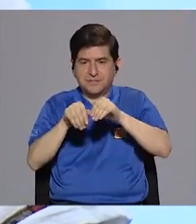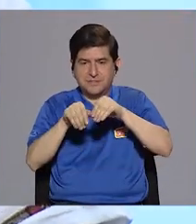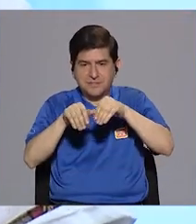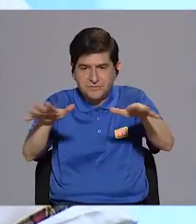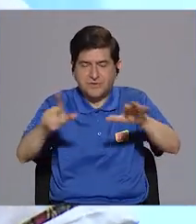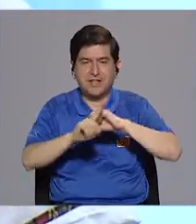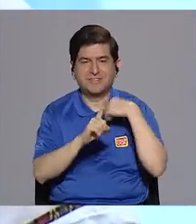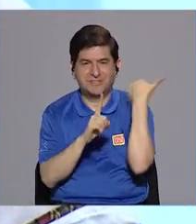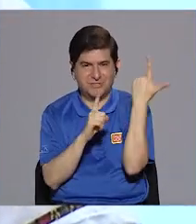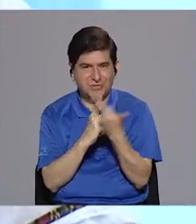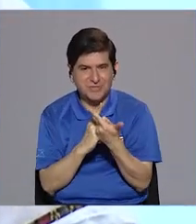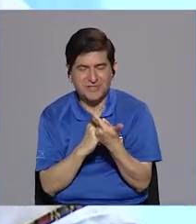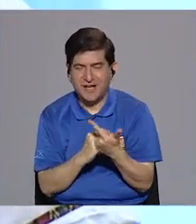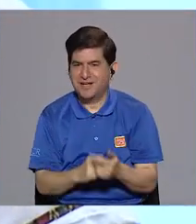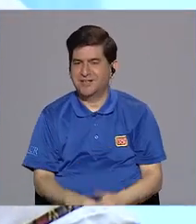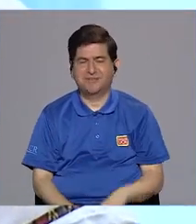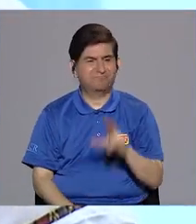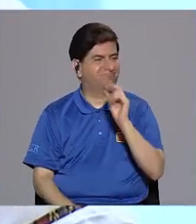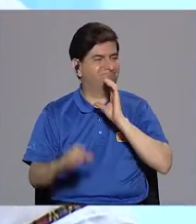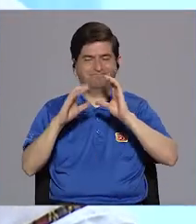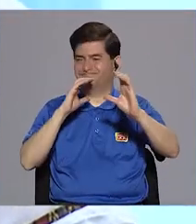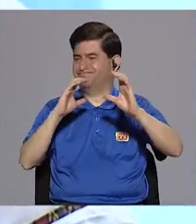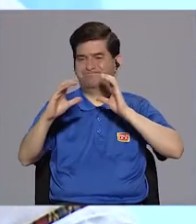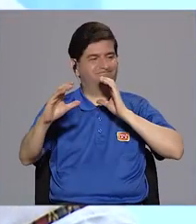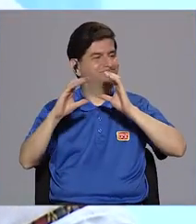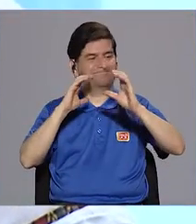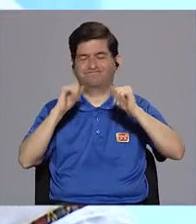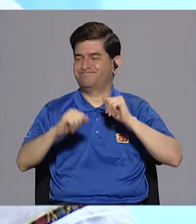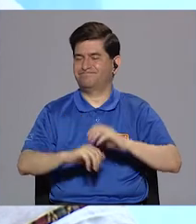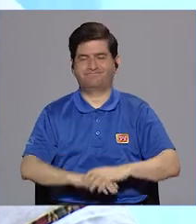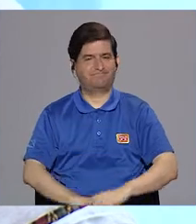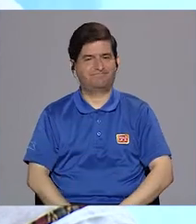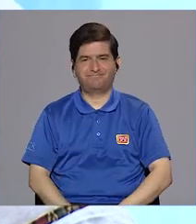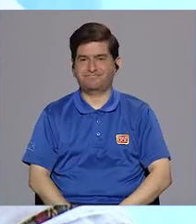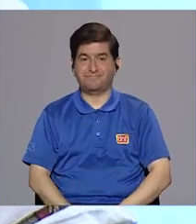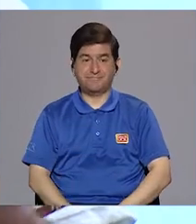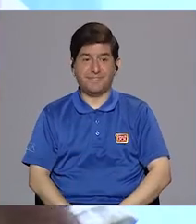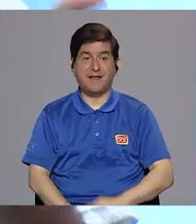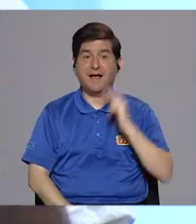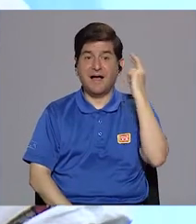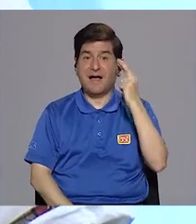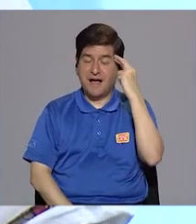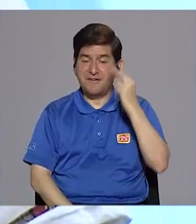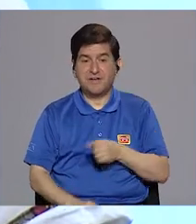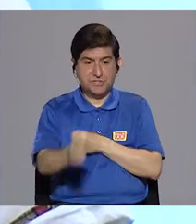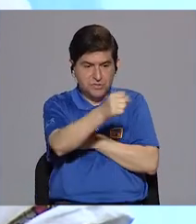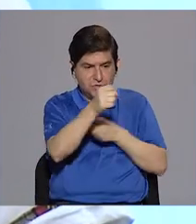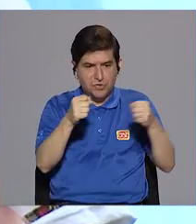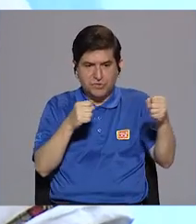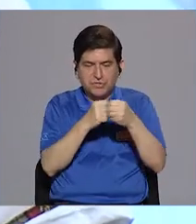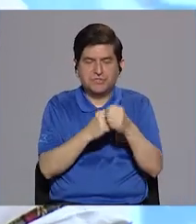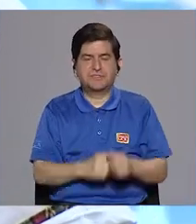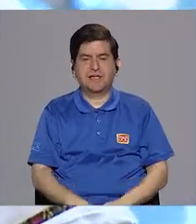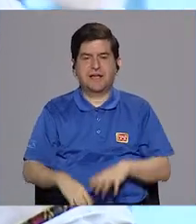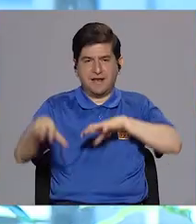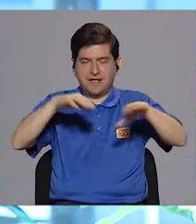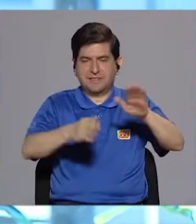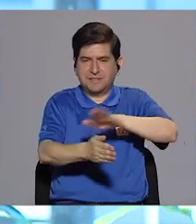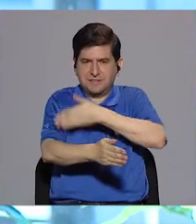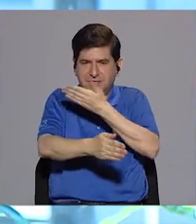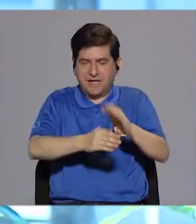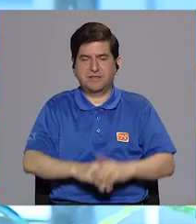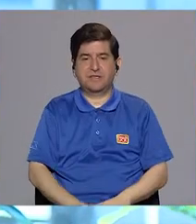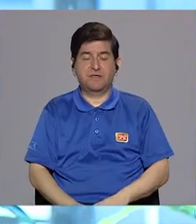de las redes sociales, no las estamos transmitiendo. Y eso es, por eso hay las salas de concierto. Claro. Porque